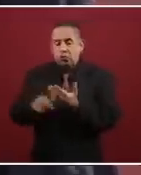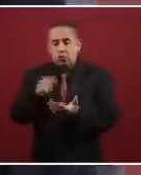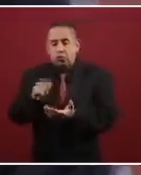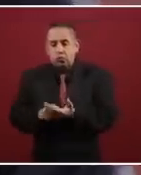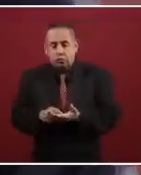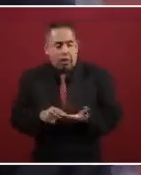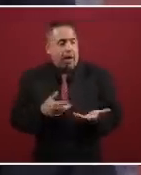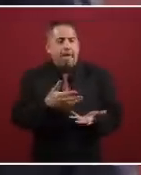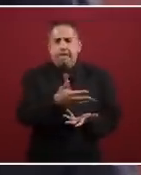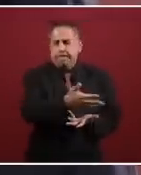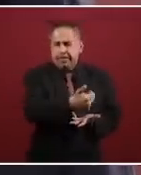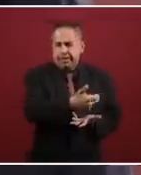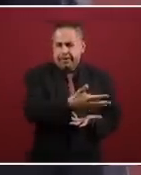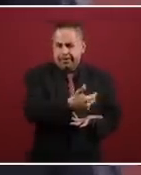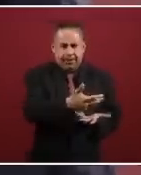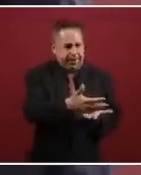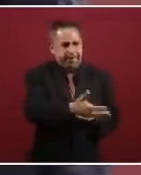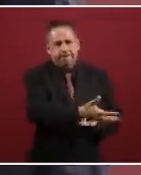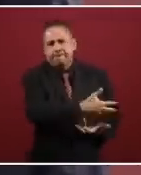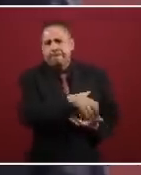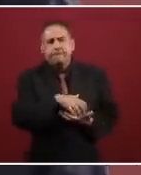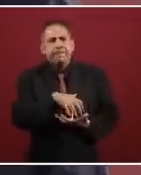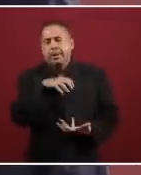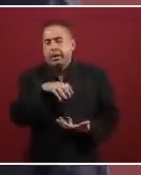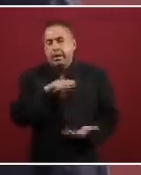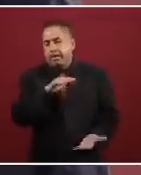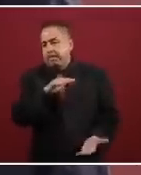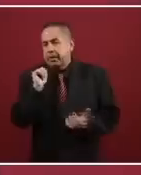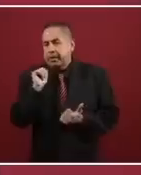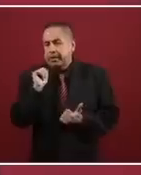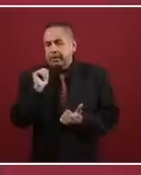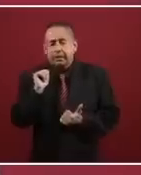se llevaba ese ahorro.